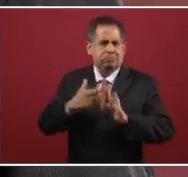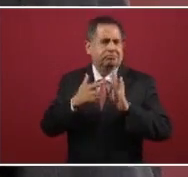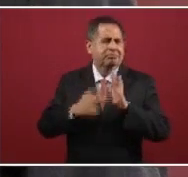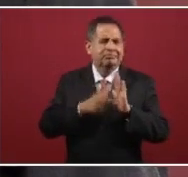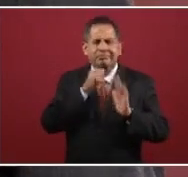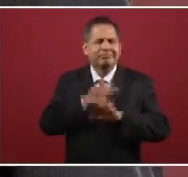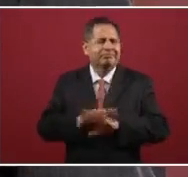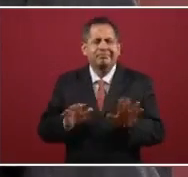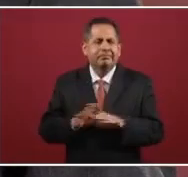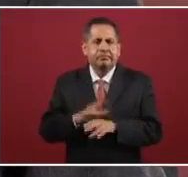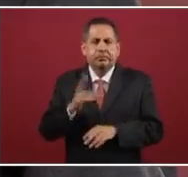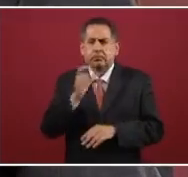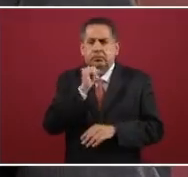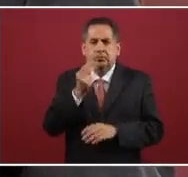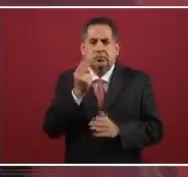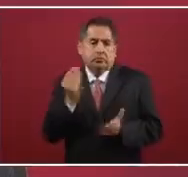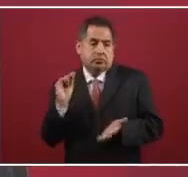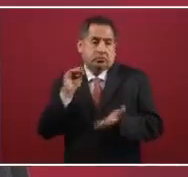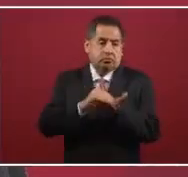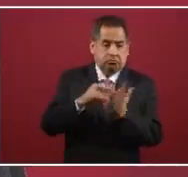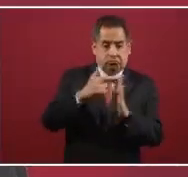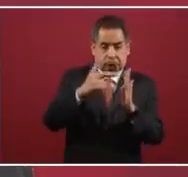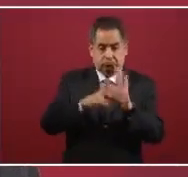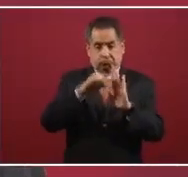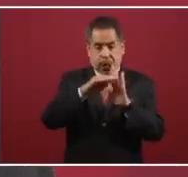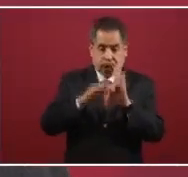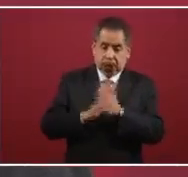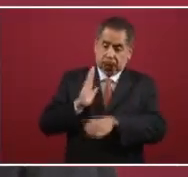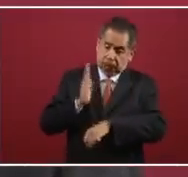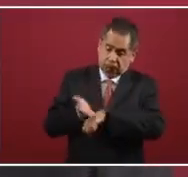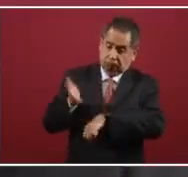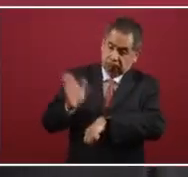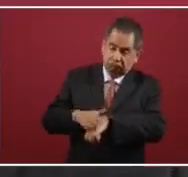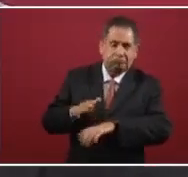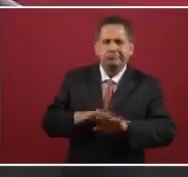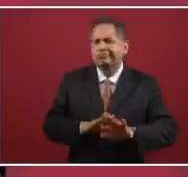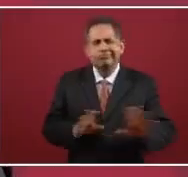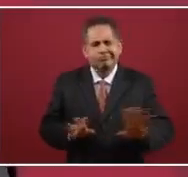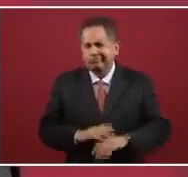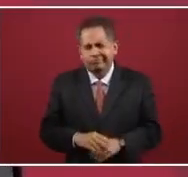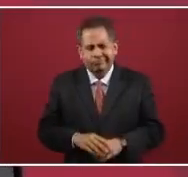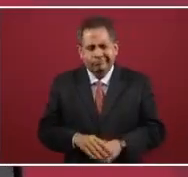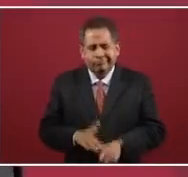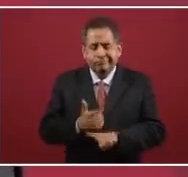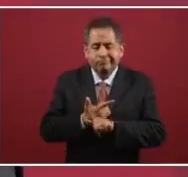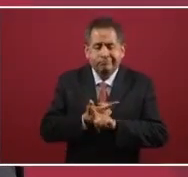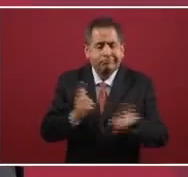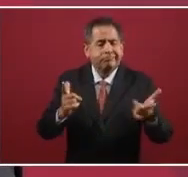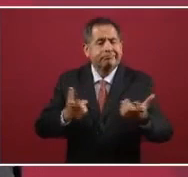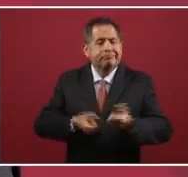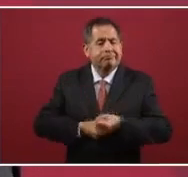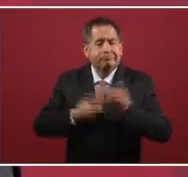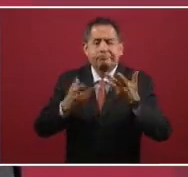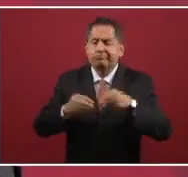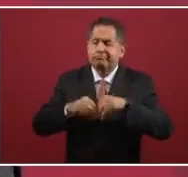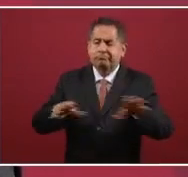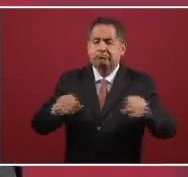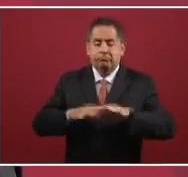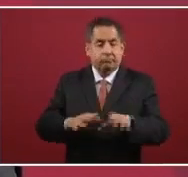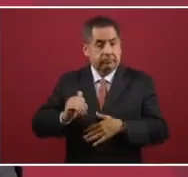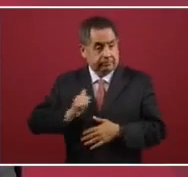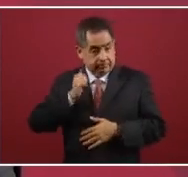o sea, no tiene que haber censura, tiene que haber libertad absoluta. Aquí también